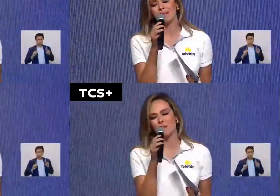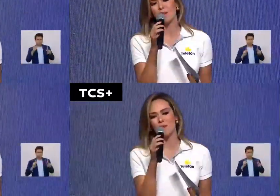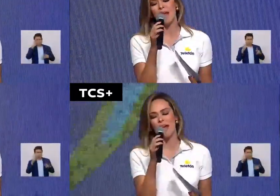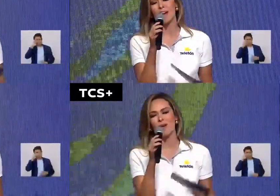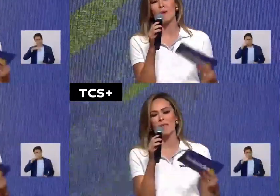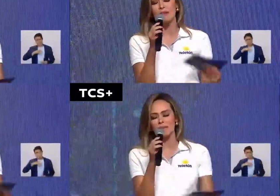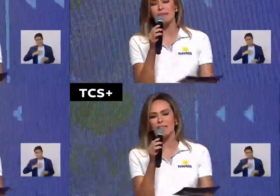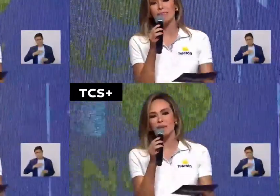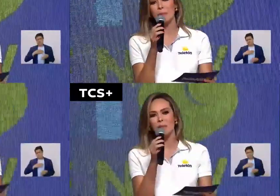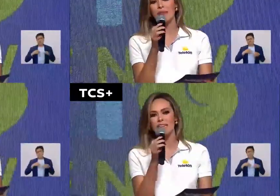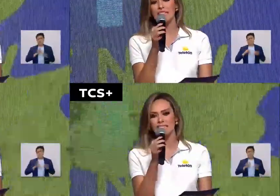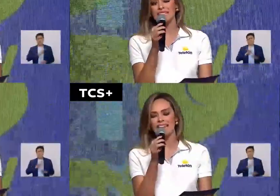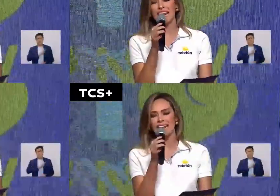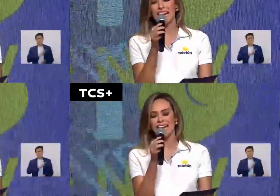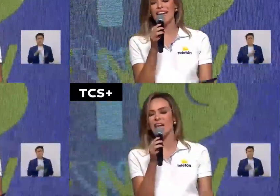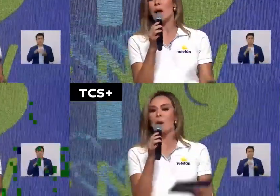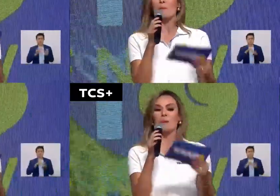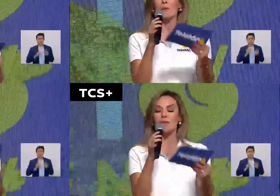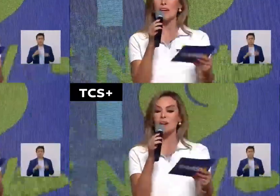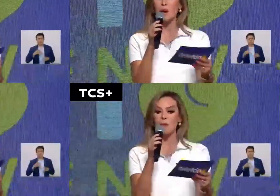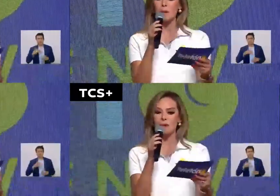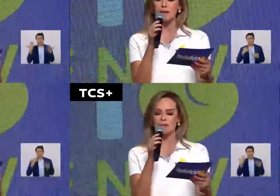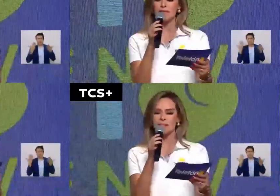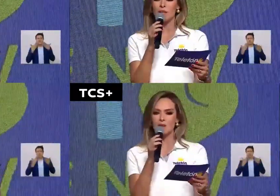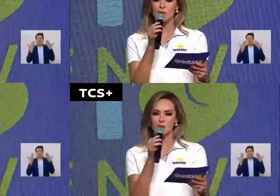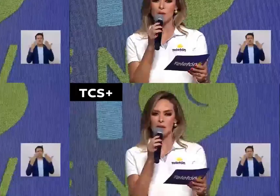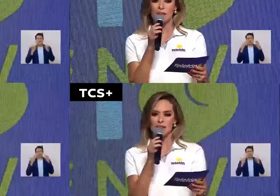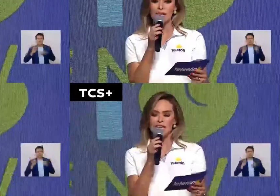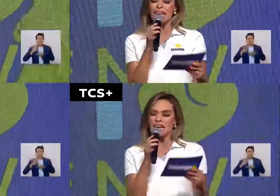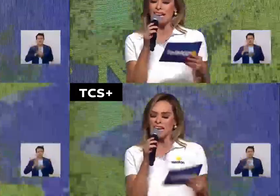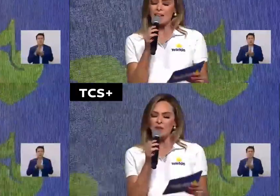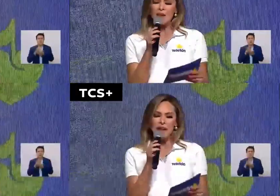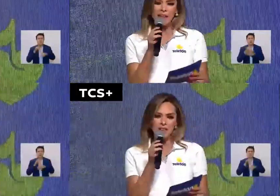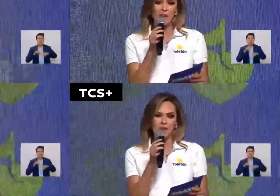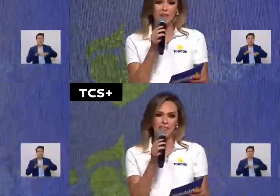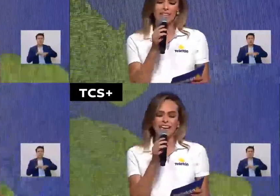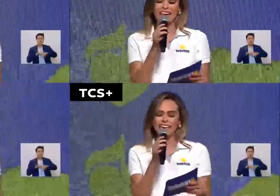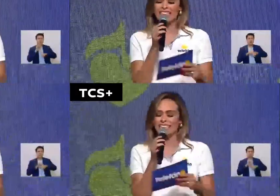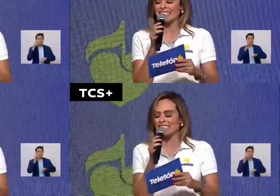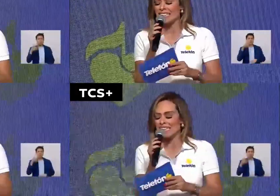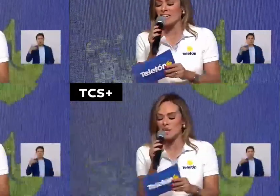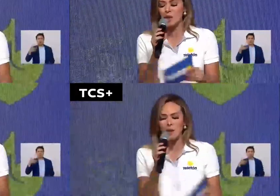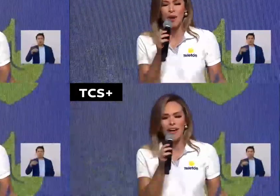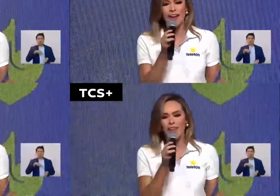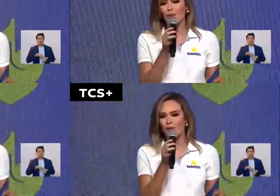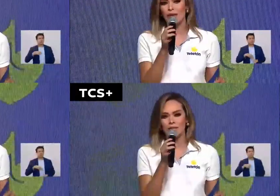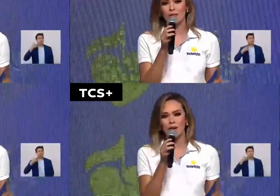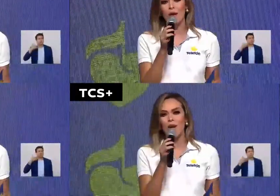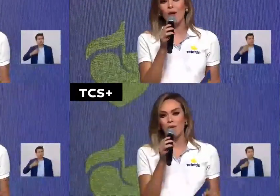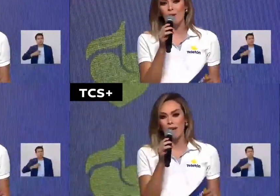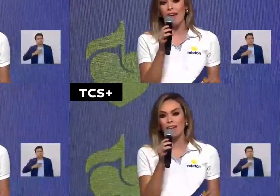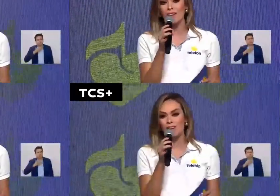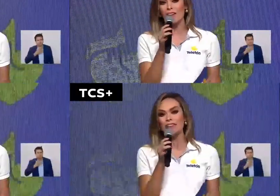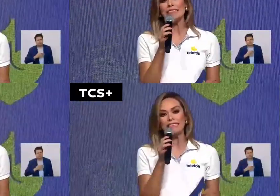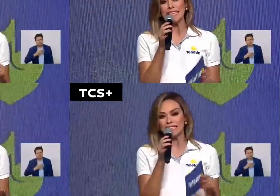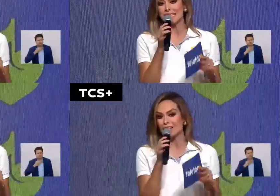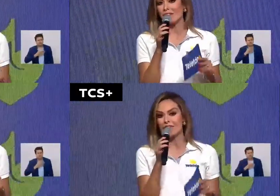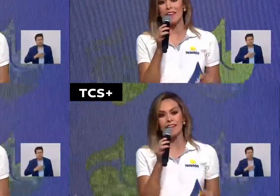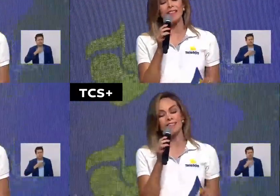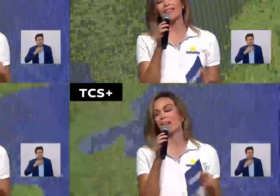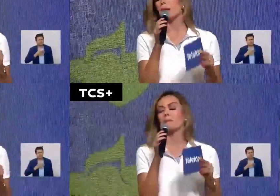mí en particular, nuevamente poder estar acá, poder compartir con ustedes en un año que es sin lugar a dudas un